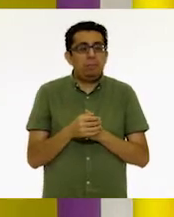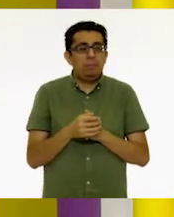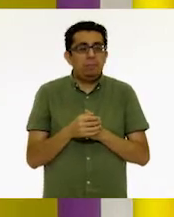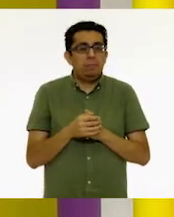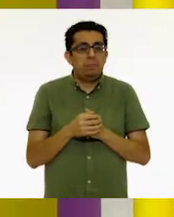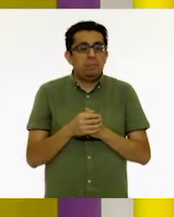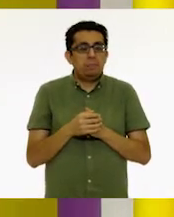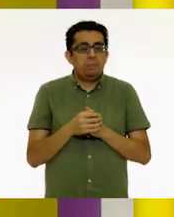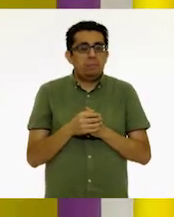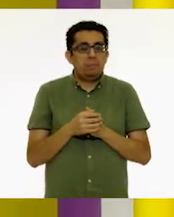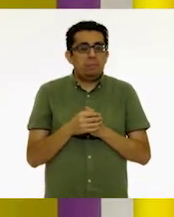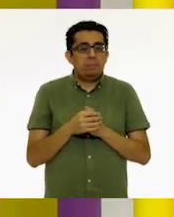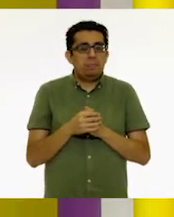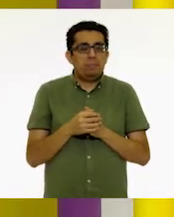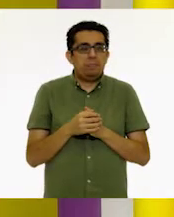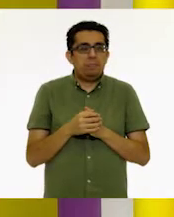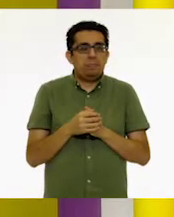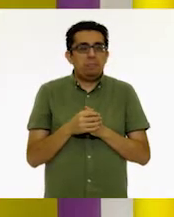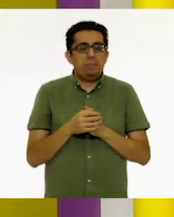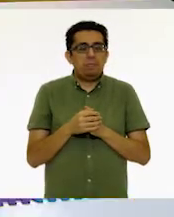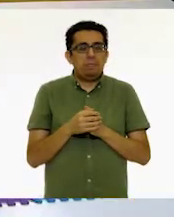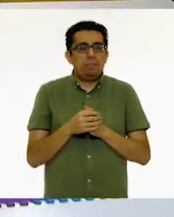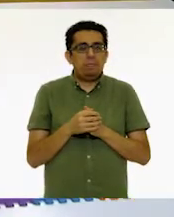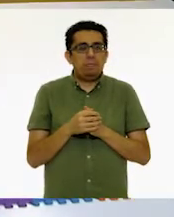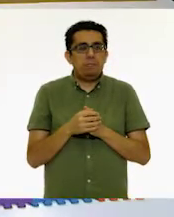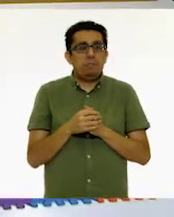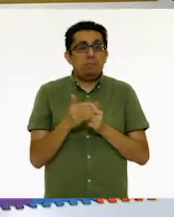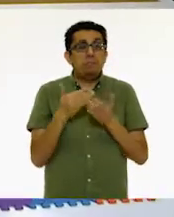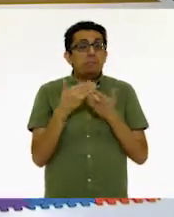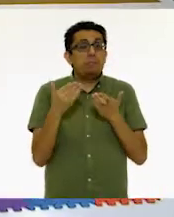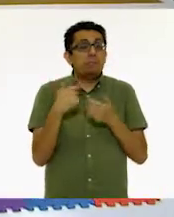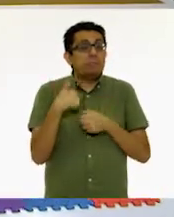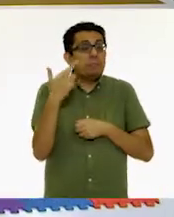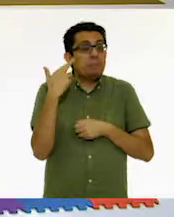El mío es este.